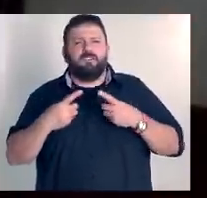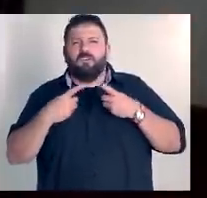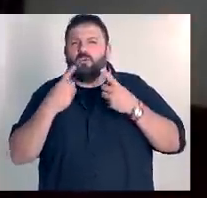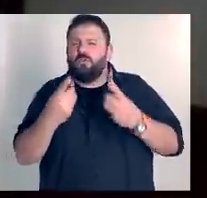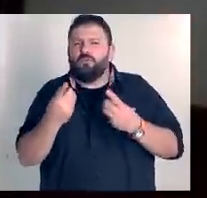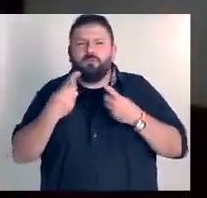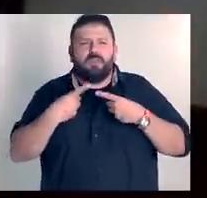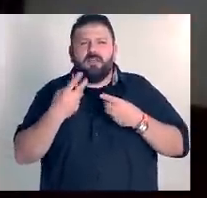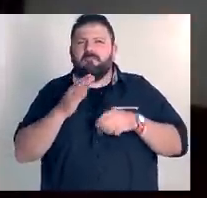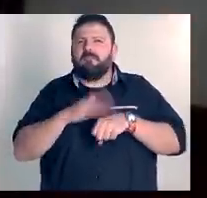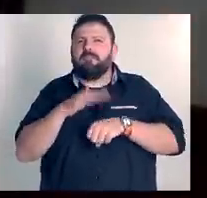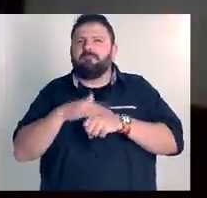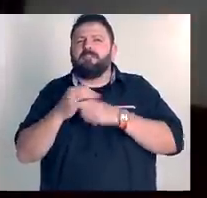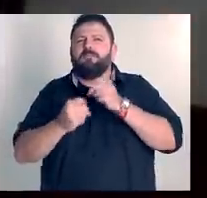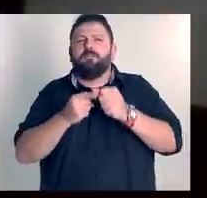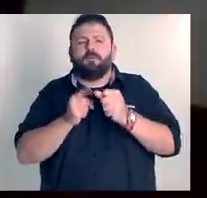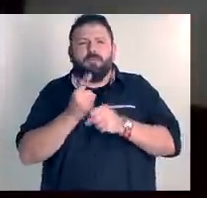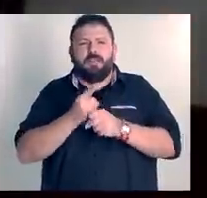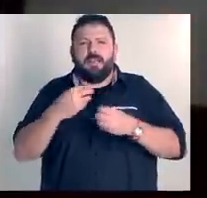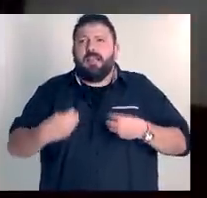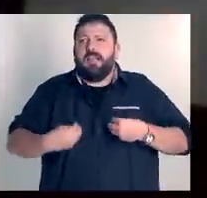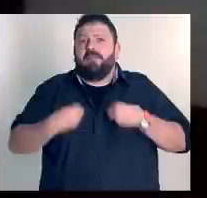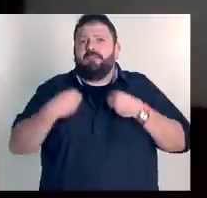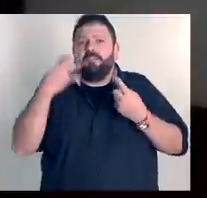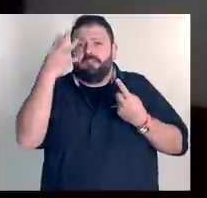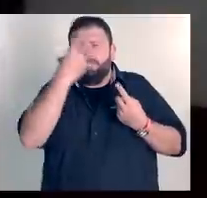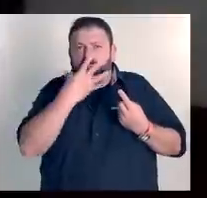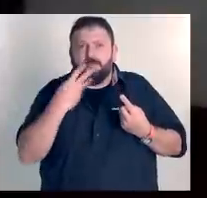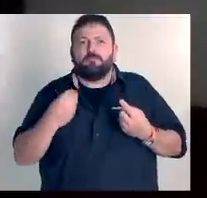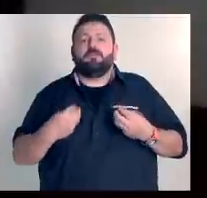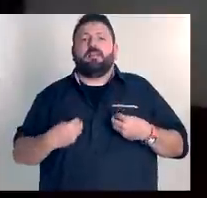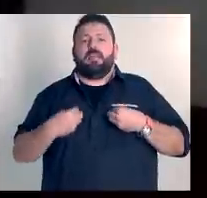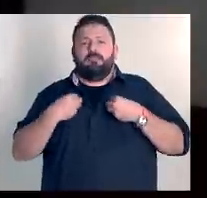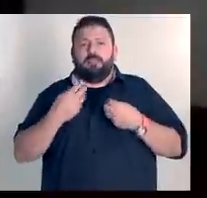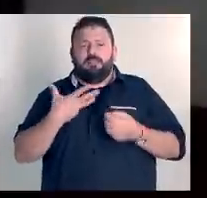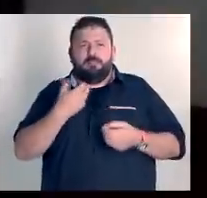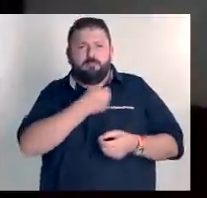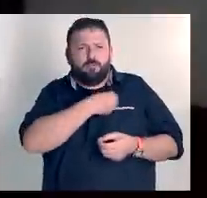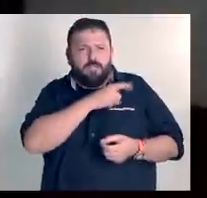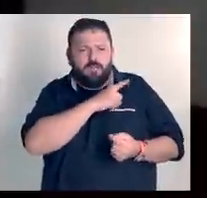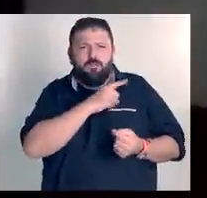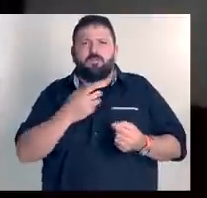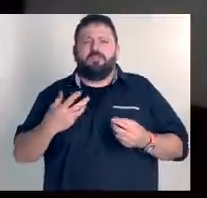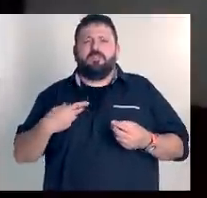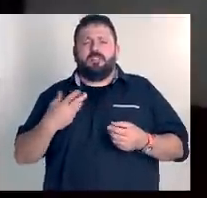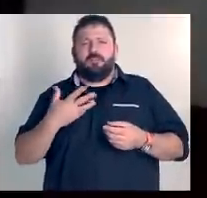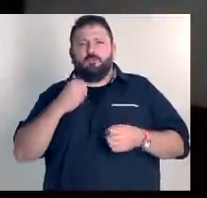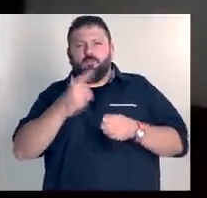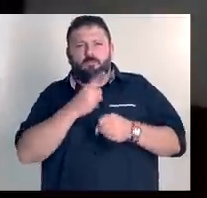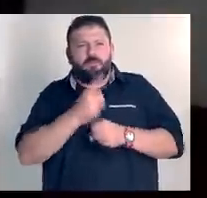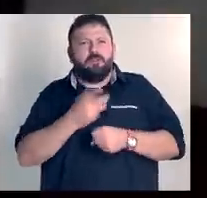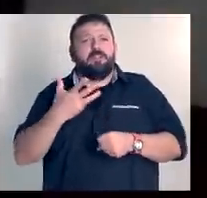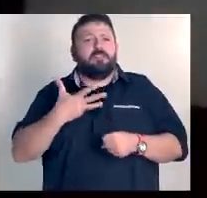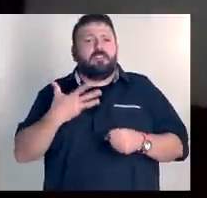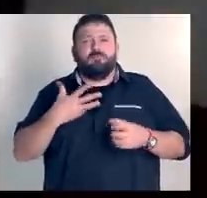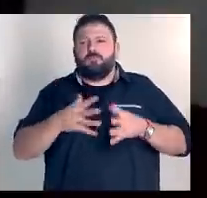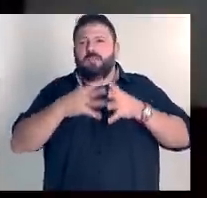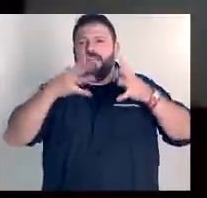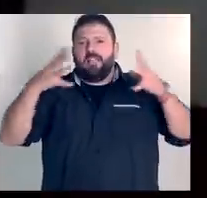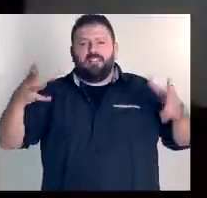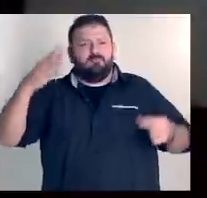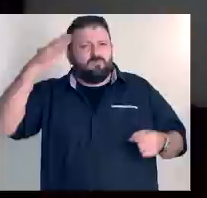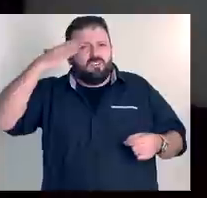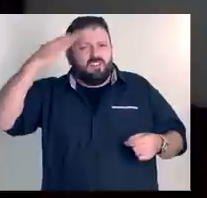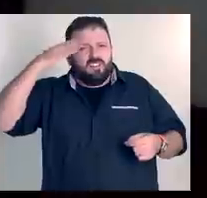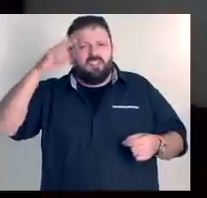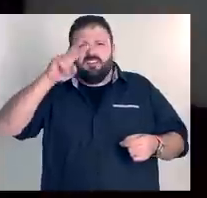la vida es bella, la vida es hermosa, tenemos salud, tenemos vida, tenemos oportunidad, tenemos unos grandísimos y preciosos líderes